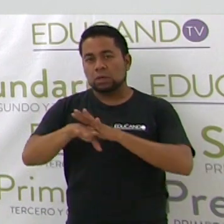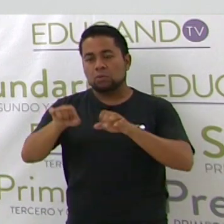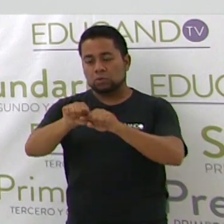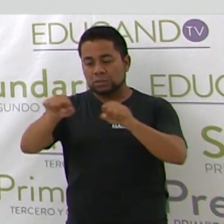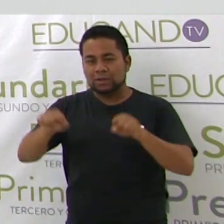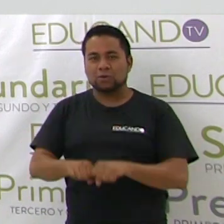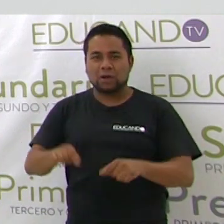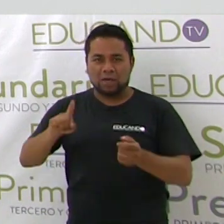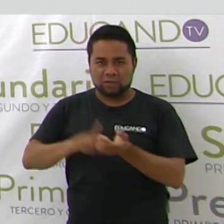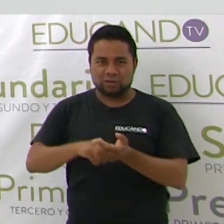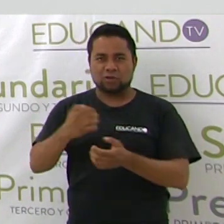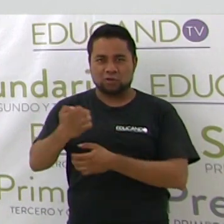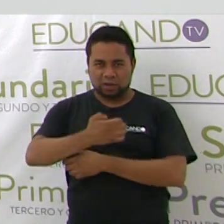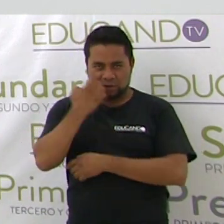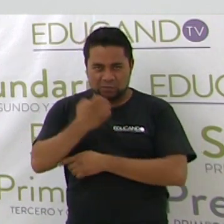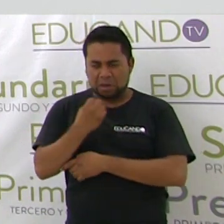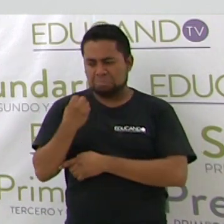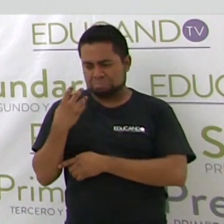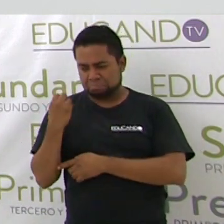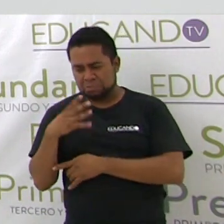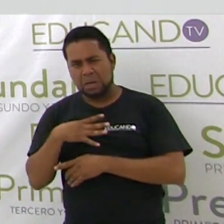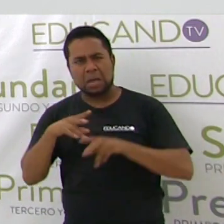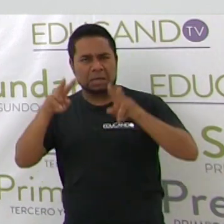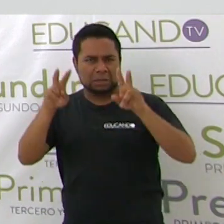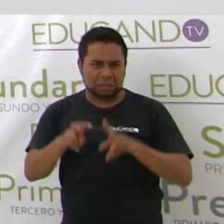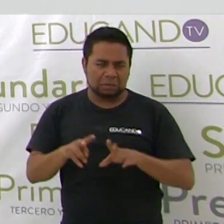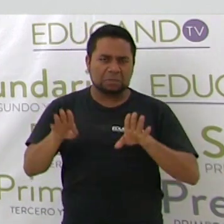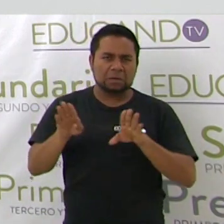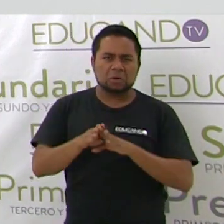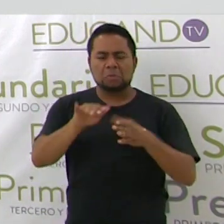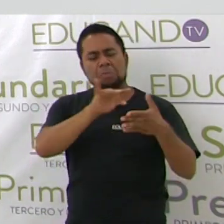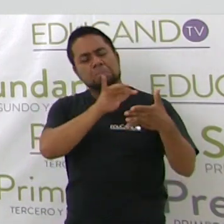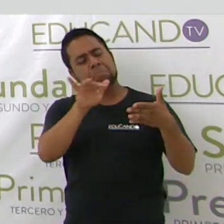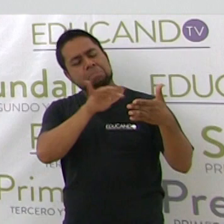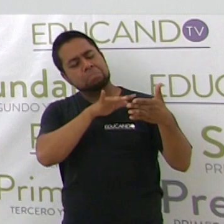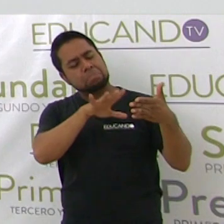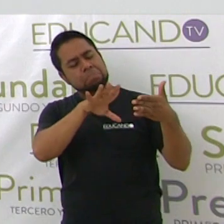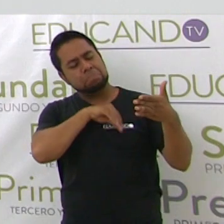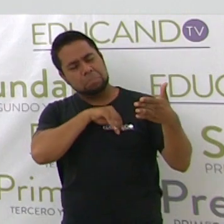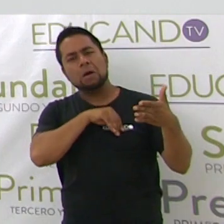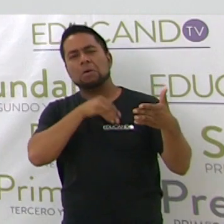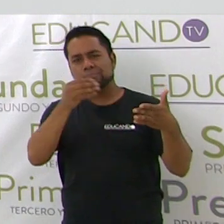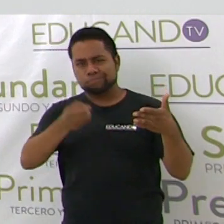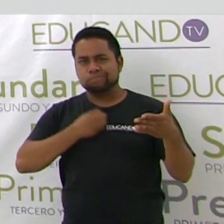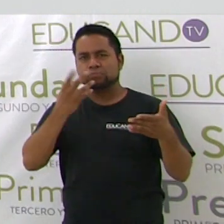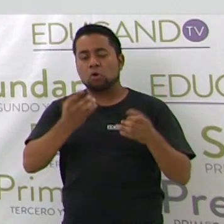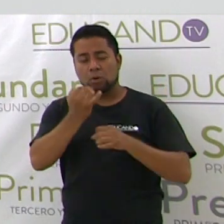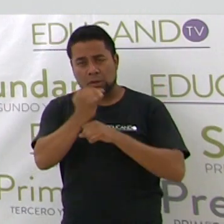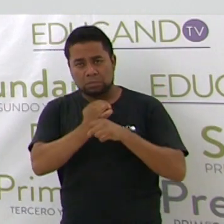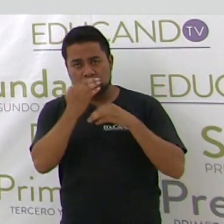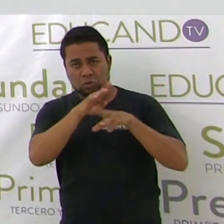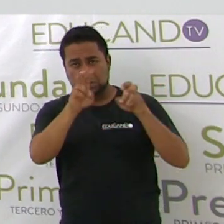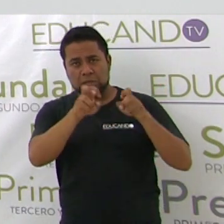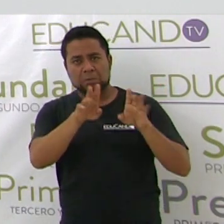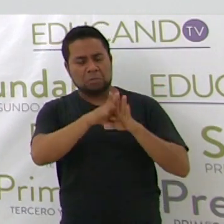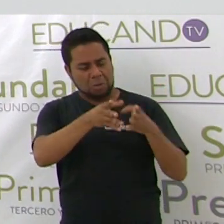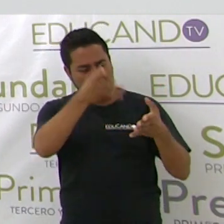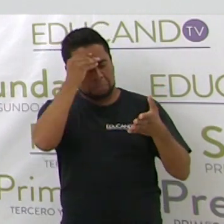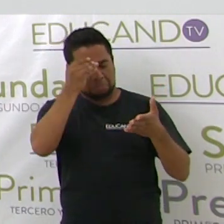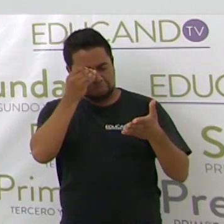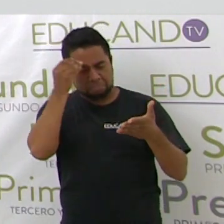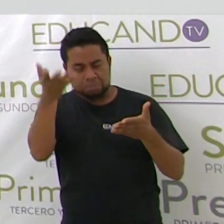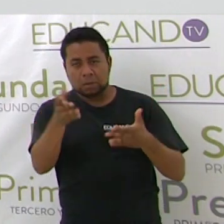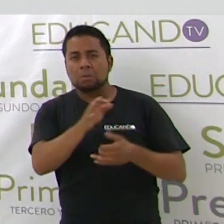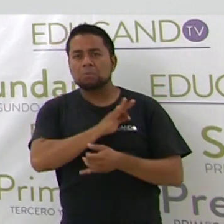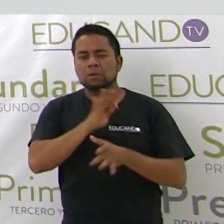escuela, podemos hablar de cualquier tema con tan solo leer o investigar acerca de ese tema. Entonces